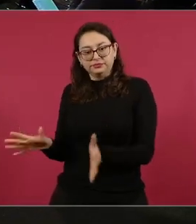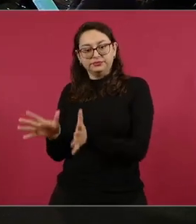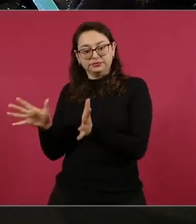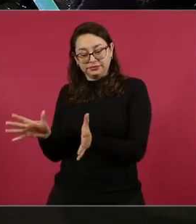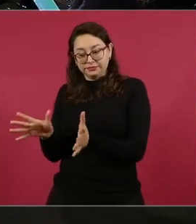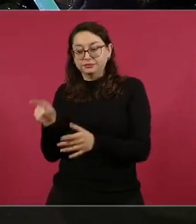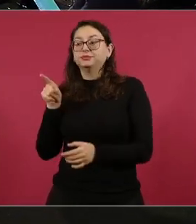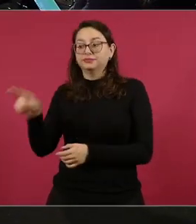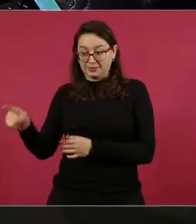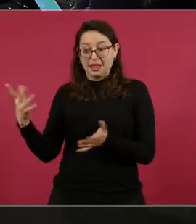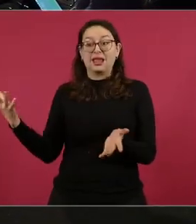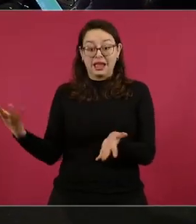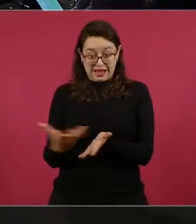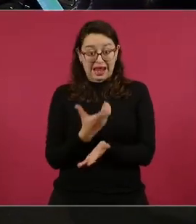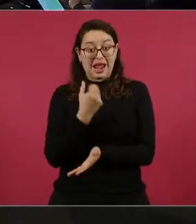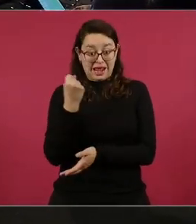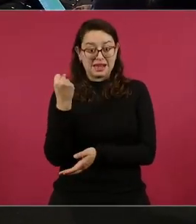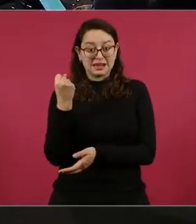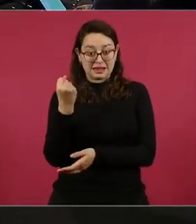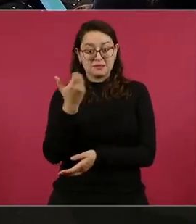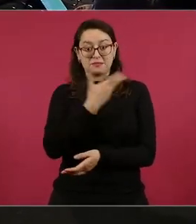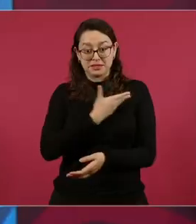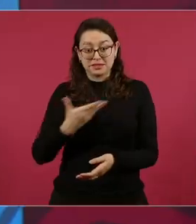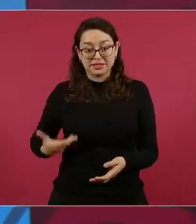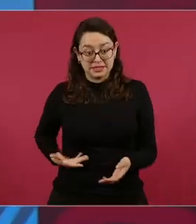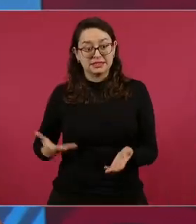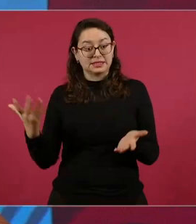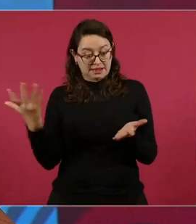Llega Fox, esto para los jóvenes,